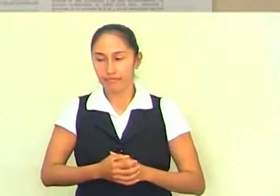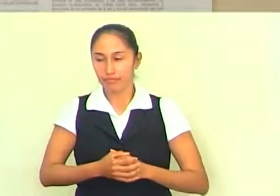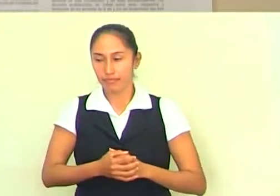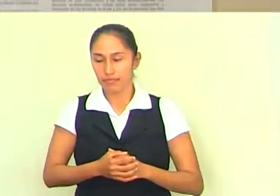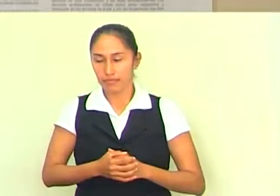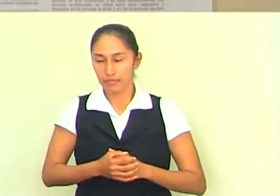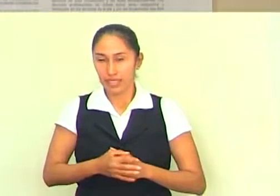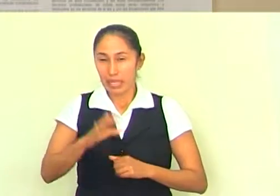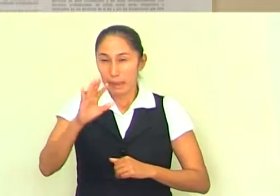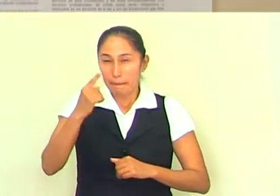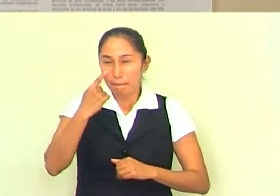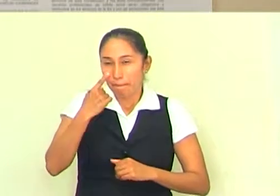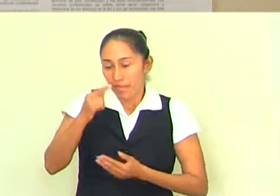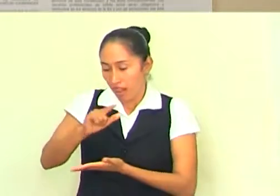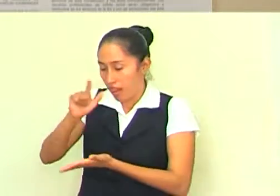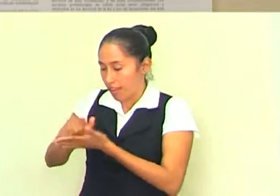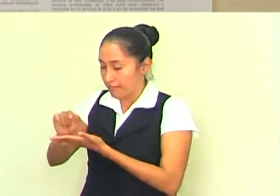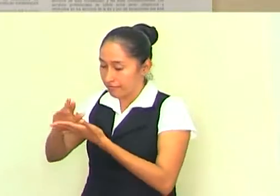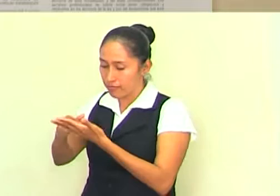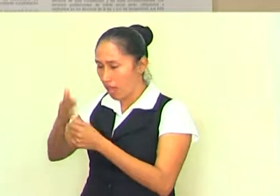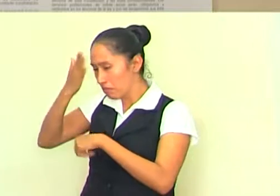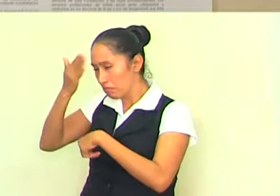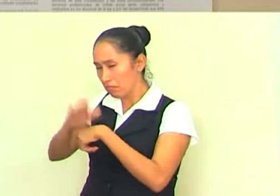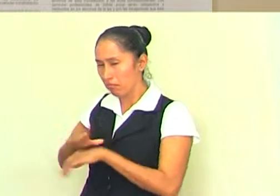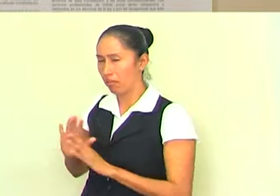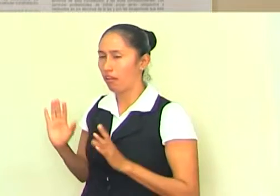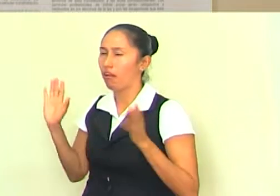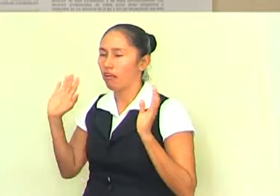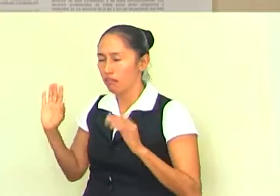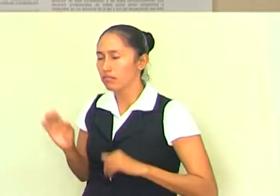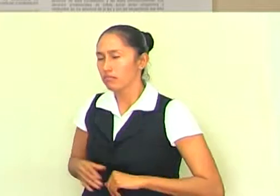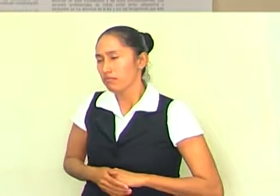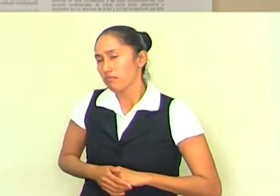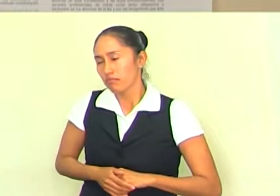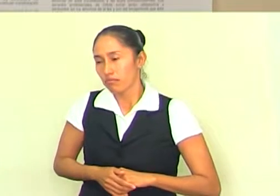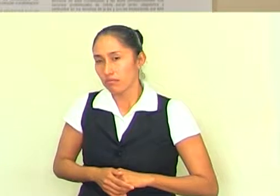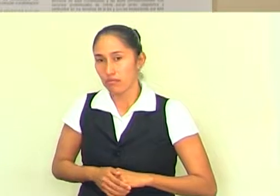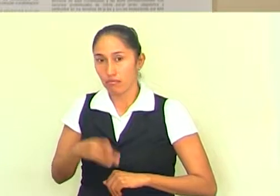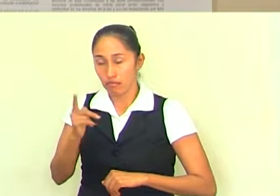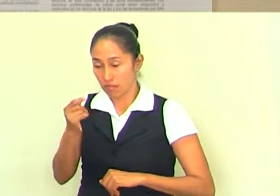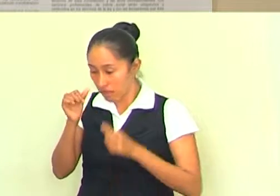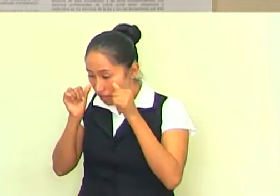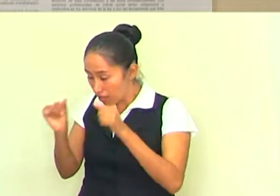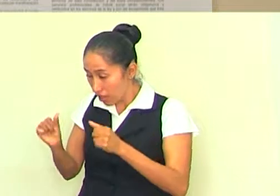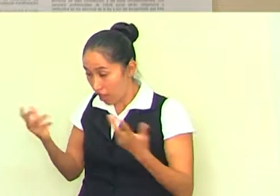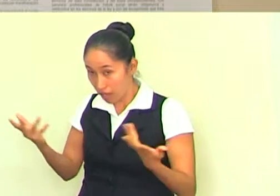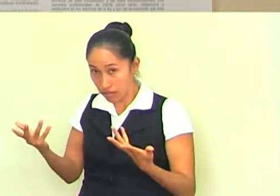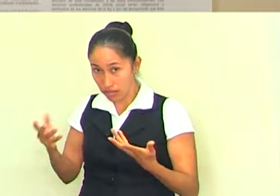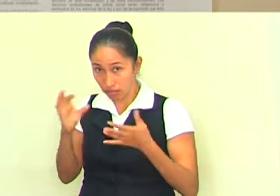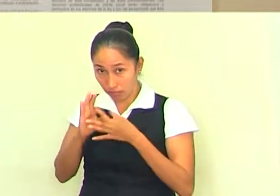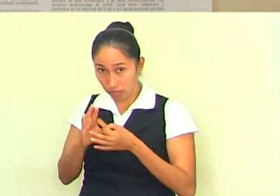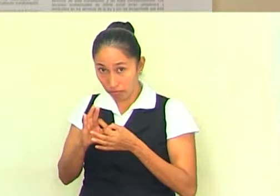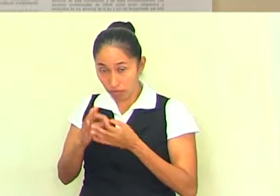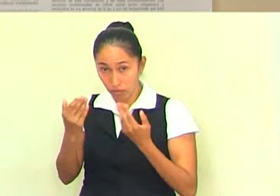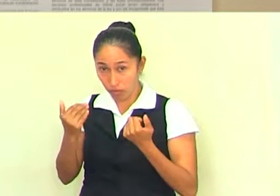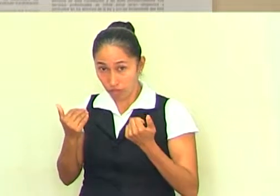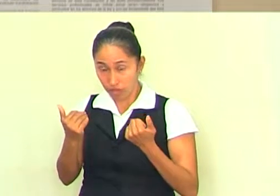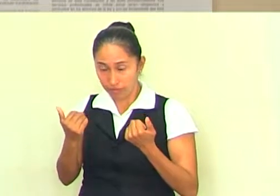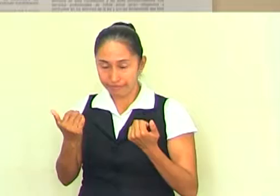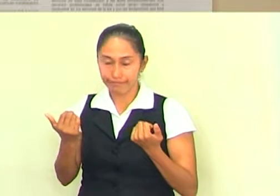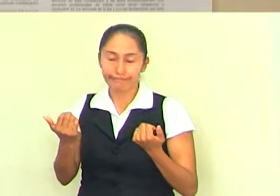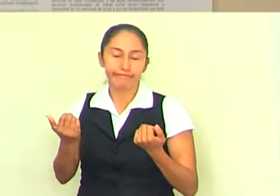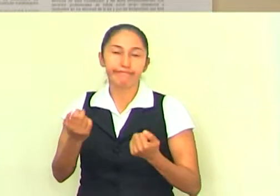de documentos si es que no los llevamos a cabo. Es importante, pues,